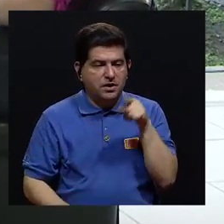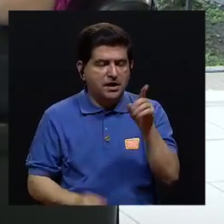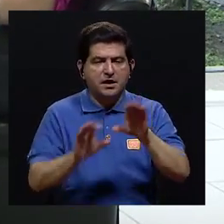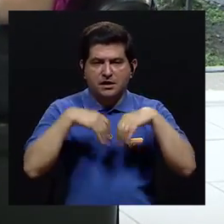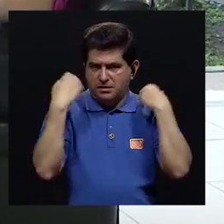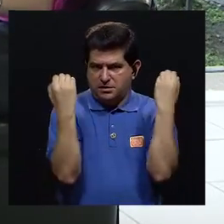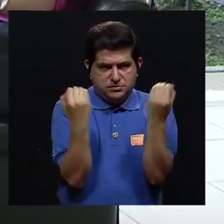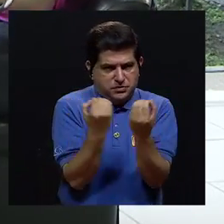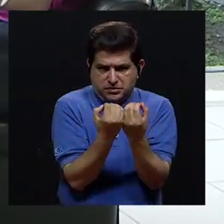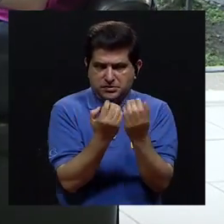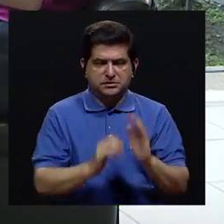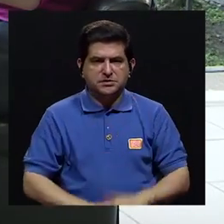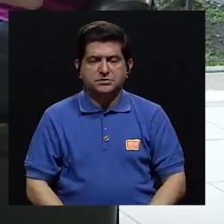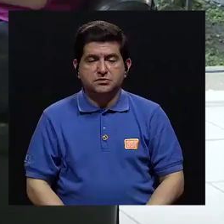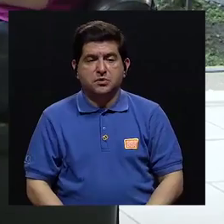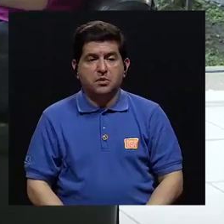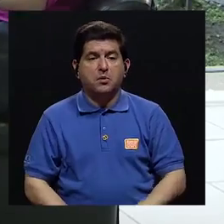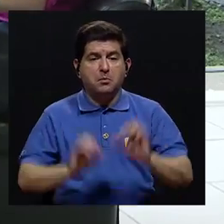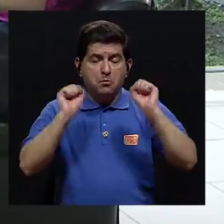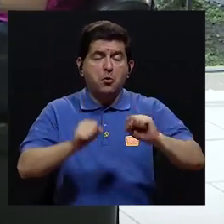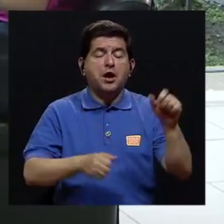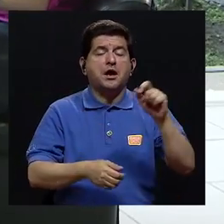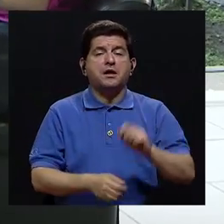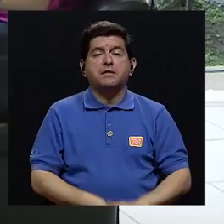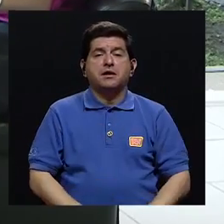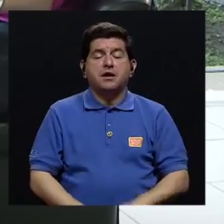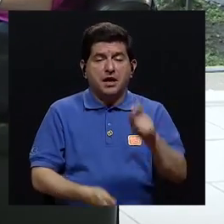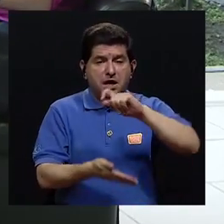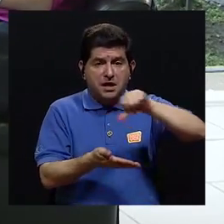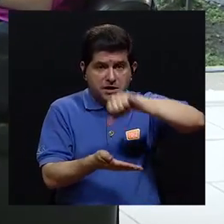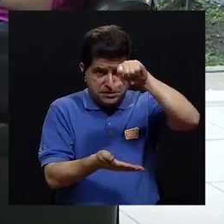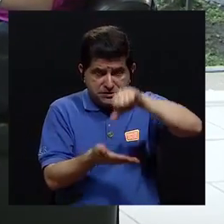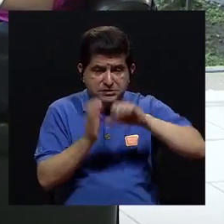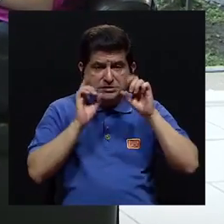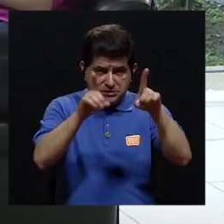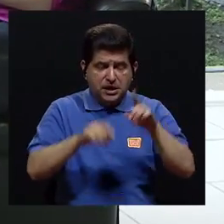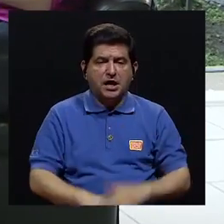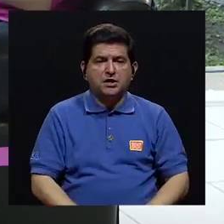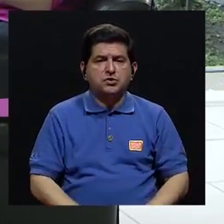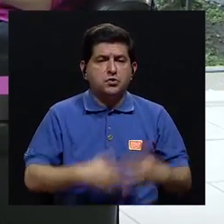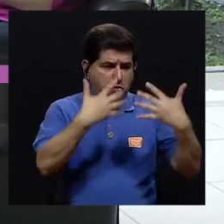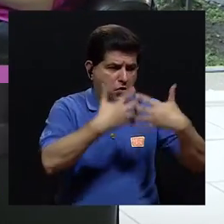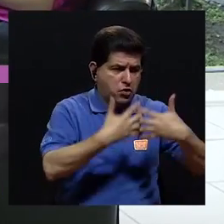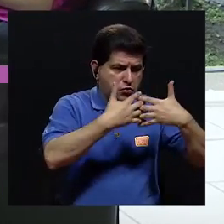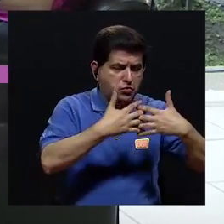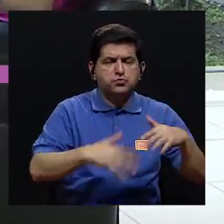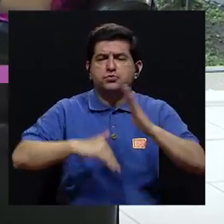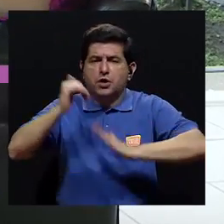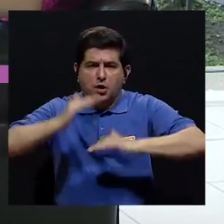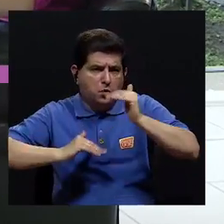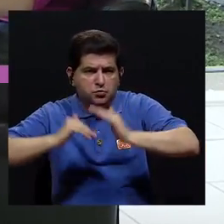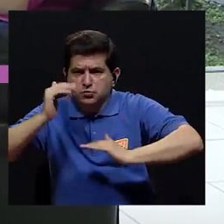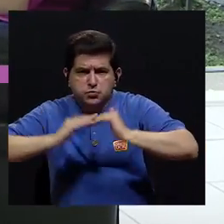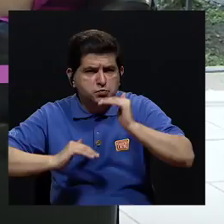la organización, ya sea inclusive centros educativos, industrias, procesos constructivos,